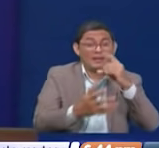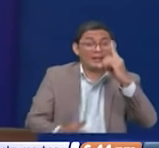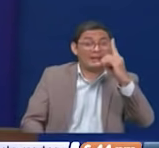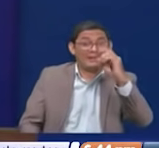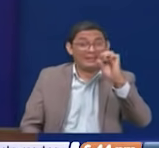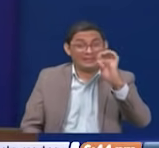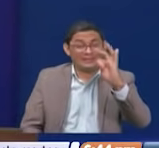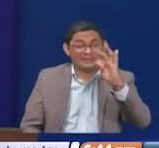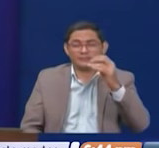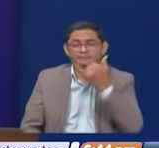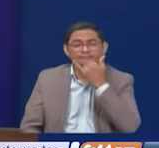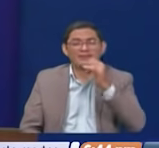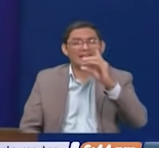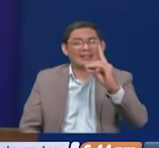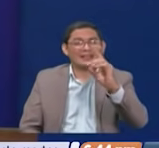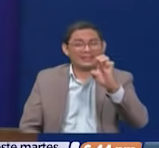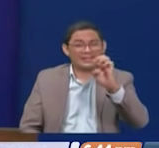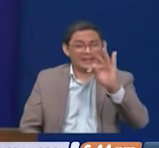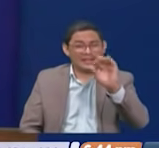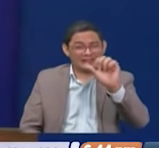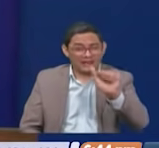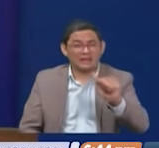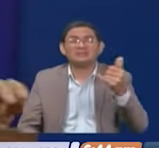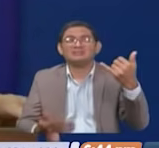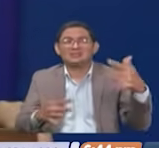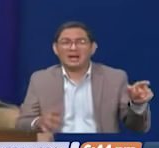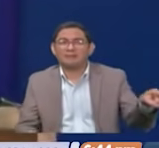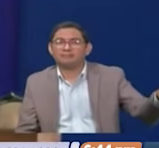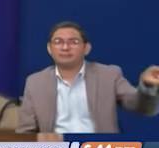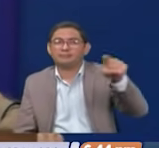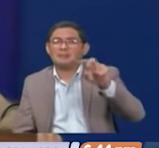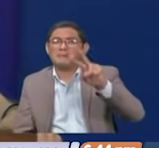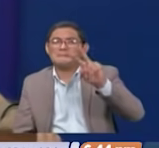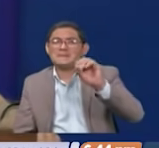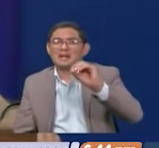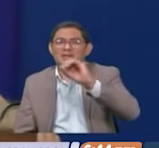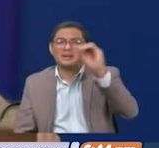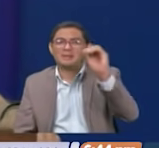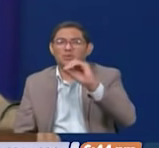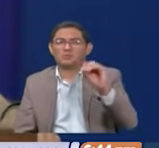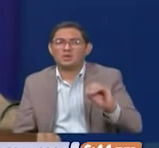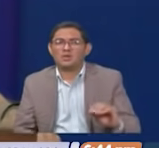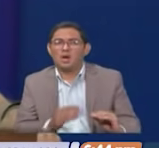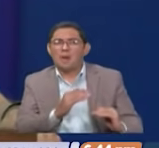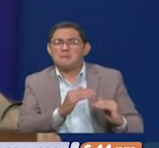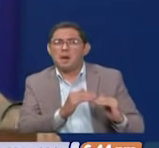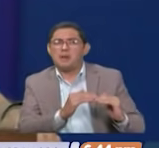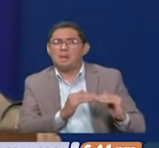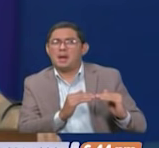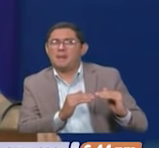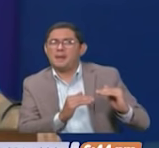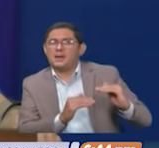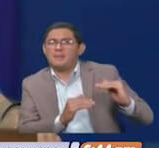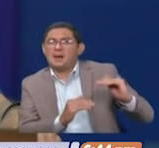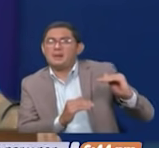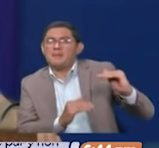las secuencias que tenemos del virus sea delta está aumentando paulatinamente